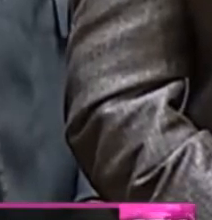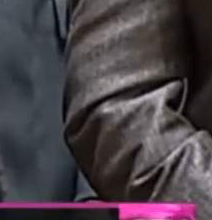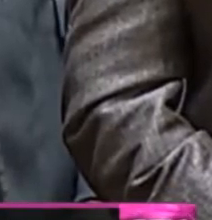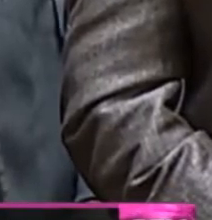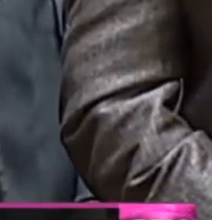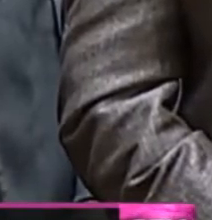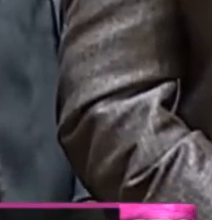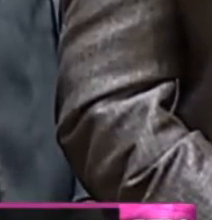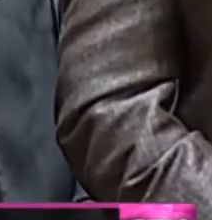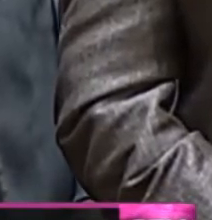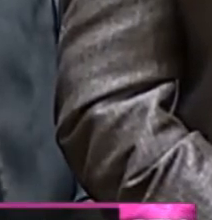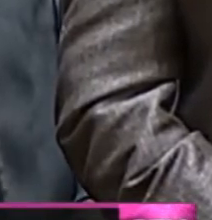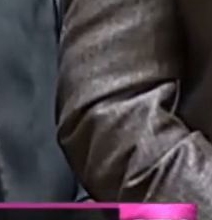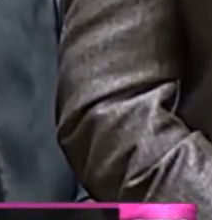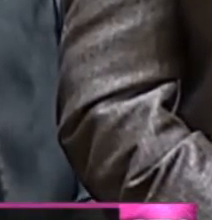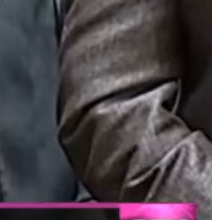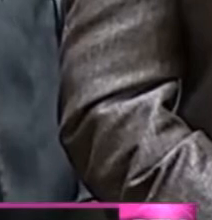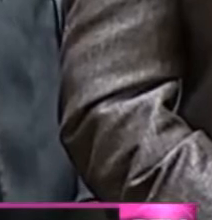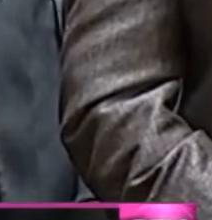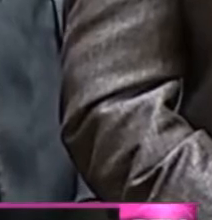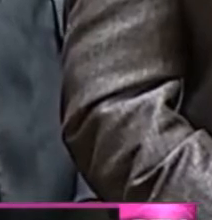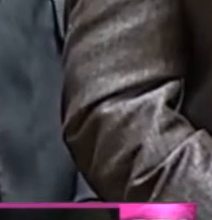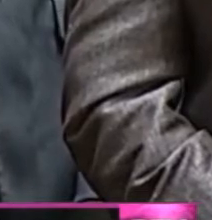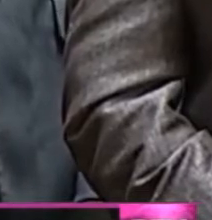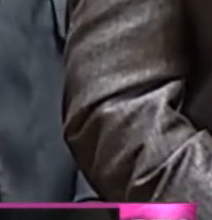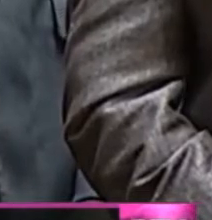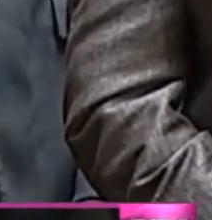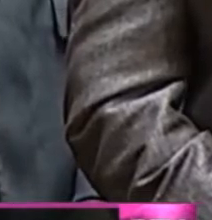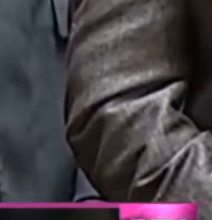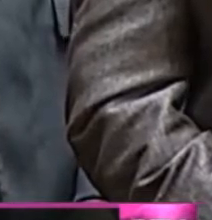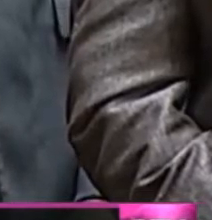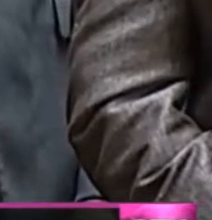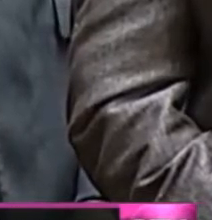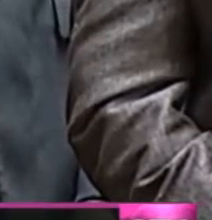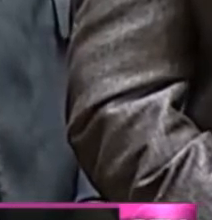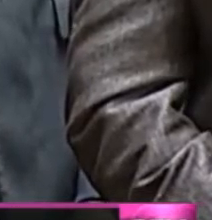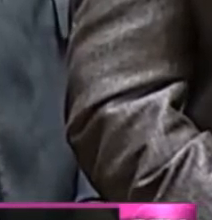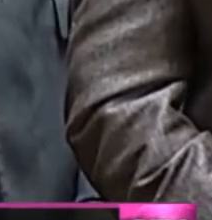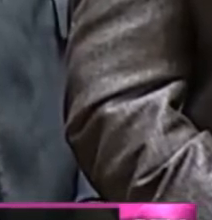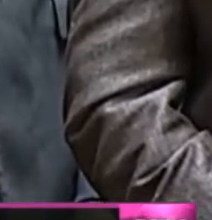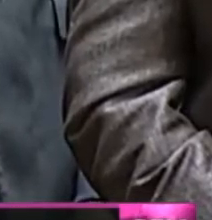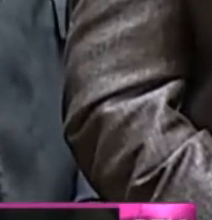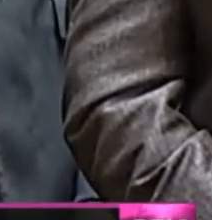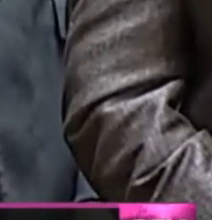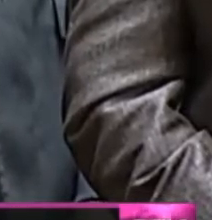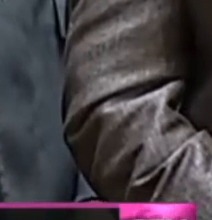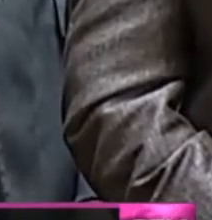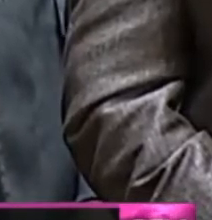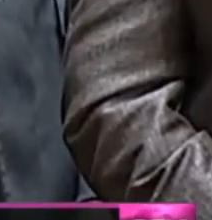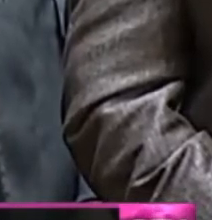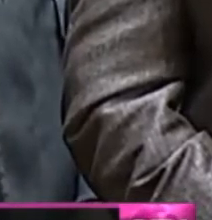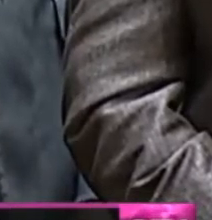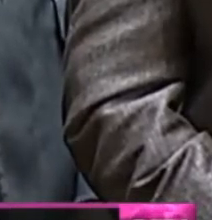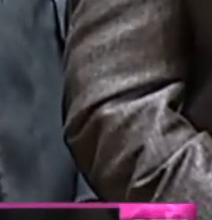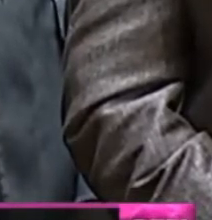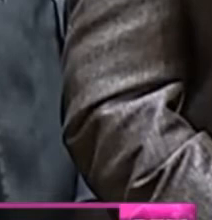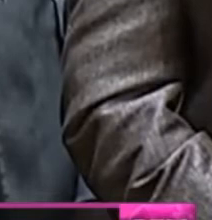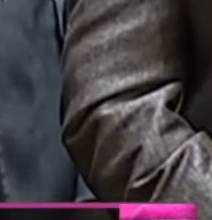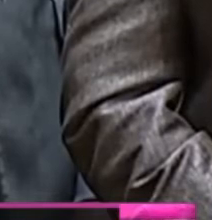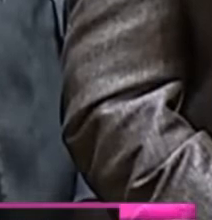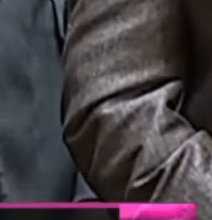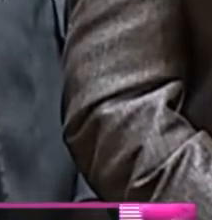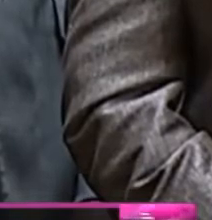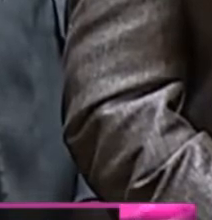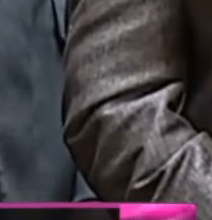como guapicabio ella, hay con para oreta, jare, ñe, yo voy a tener esta ahorita cuaña, en el tanguazo Bolivia, pero atentar a esta, hay cuaño cua, ñe, y caigo allá